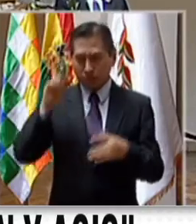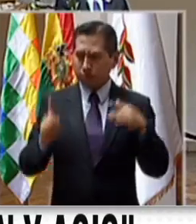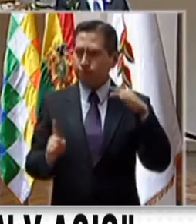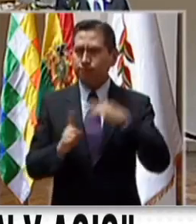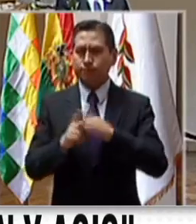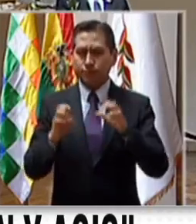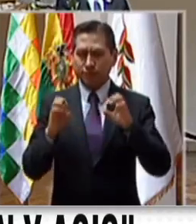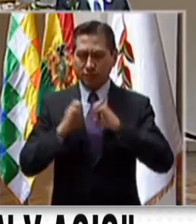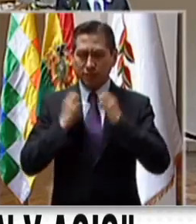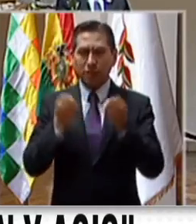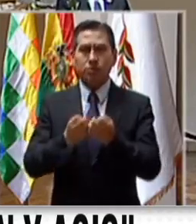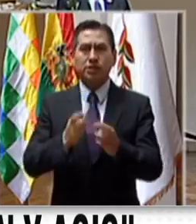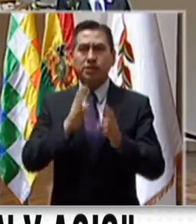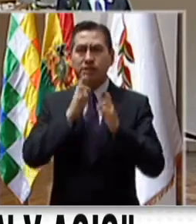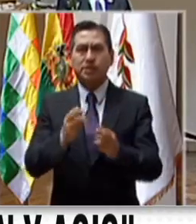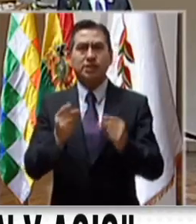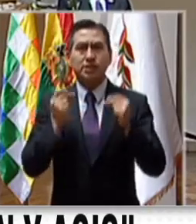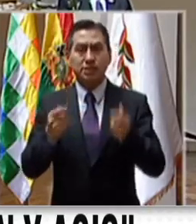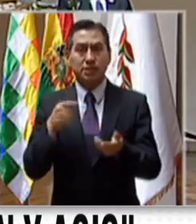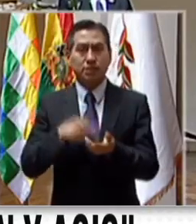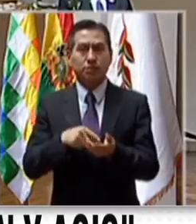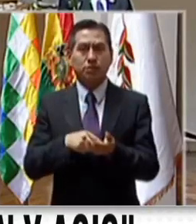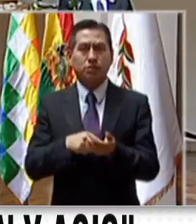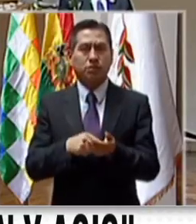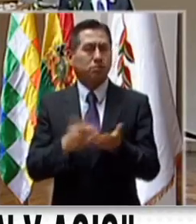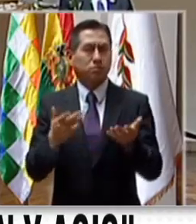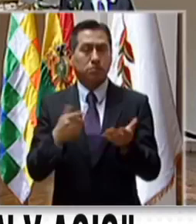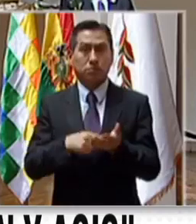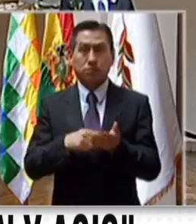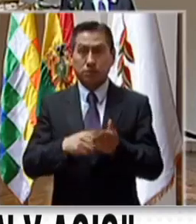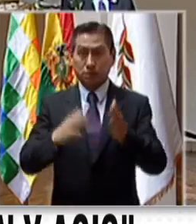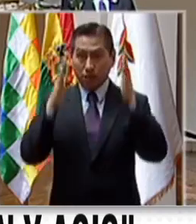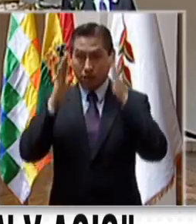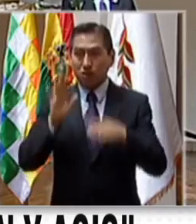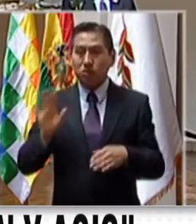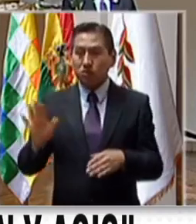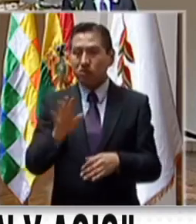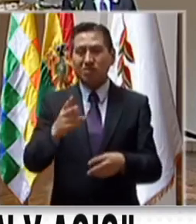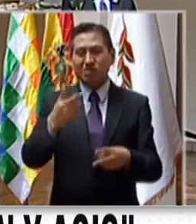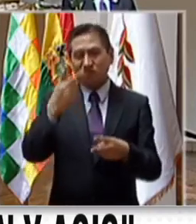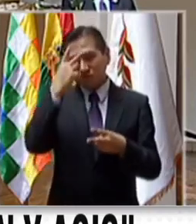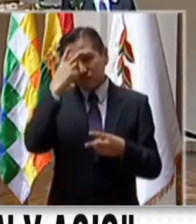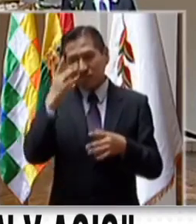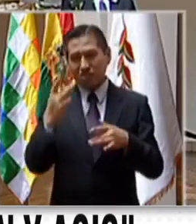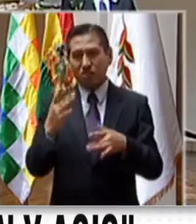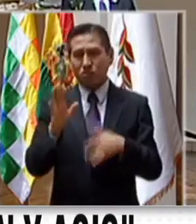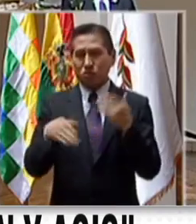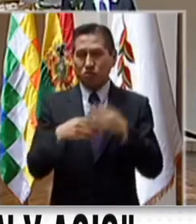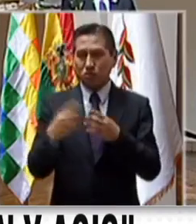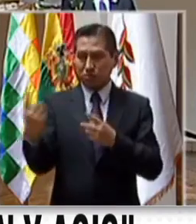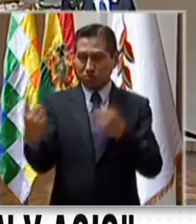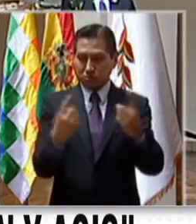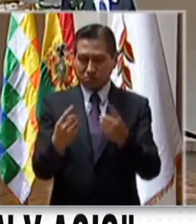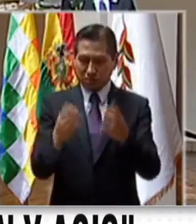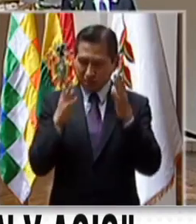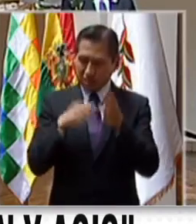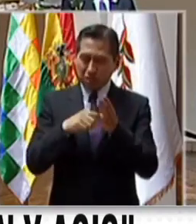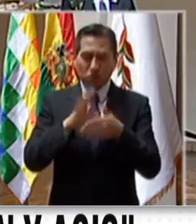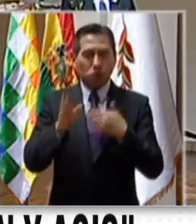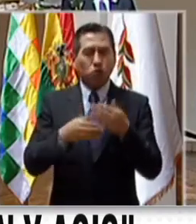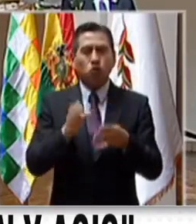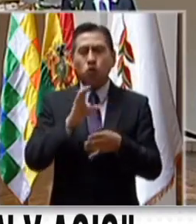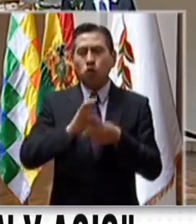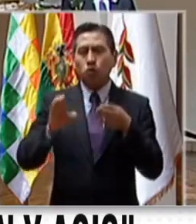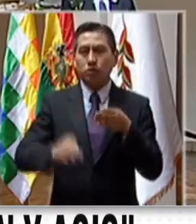de respuesta rápida, implementando en la atención a los pacientes todas las medidas que sean necesarias, como